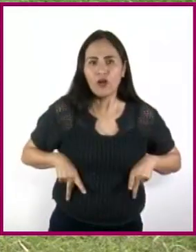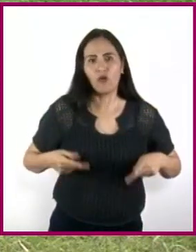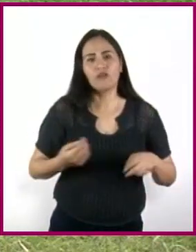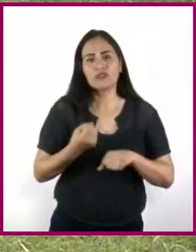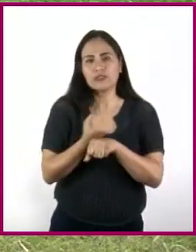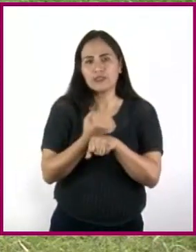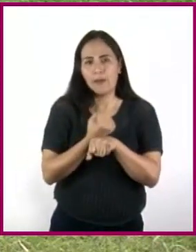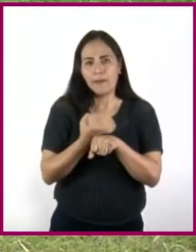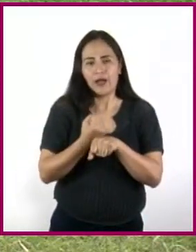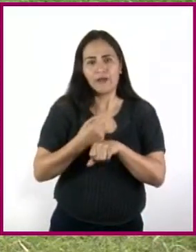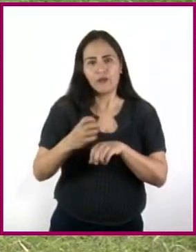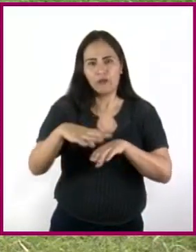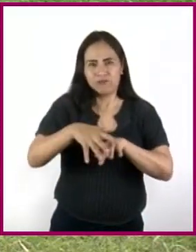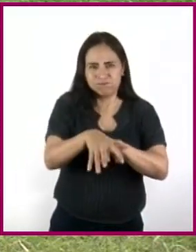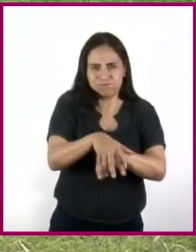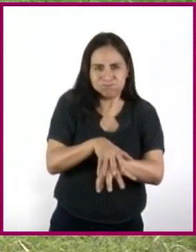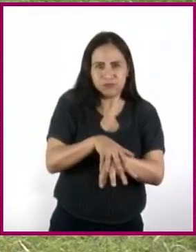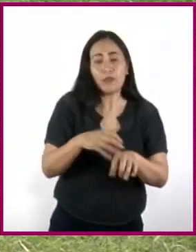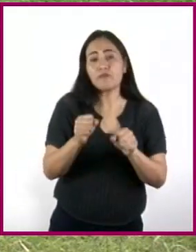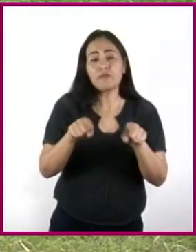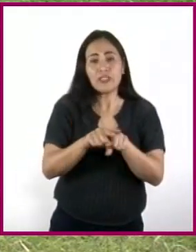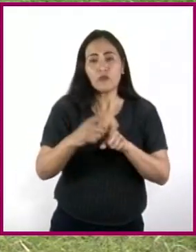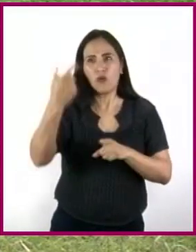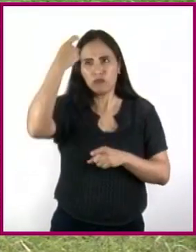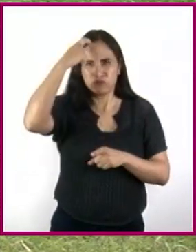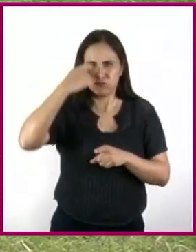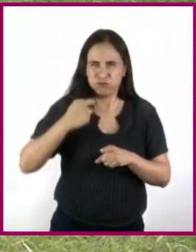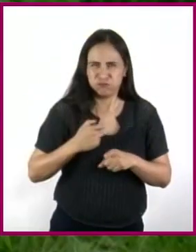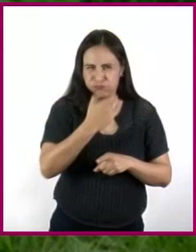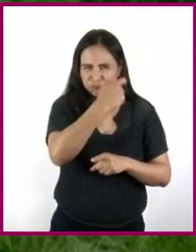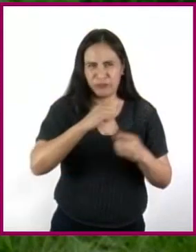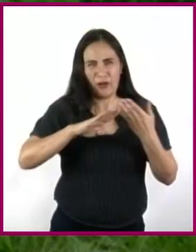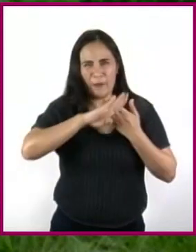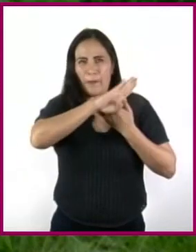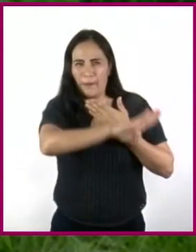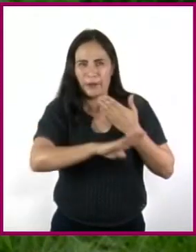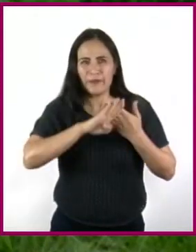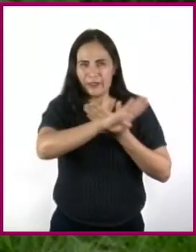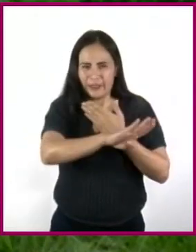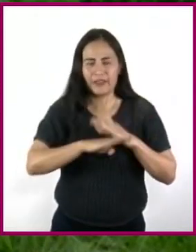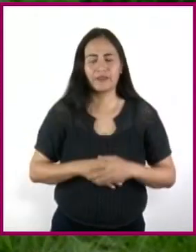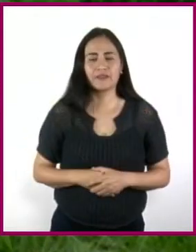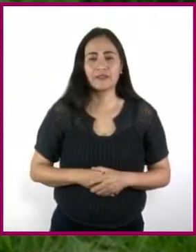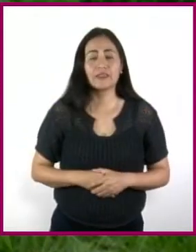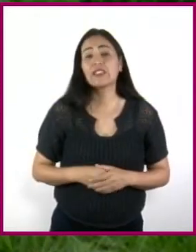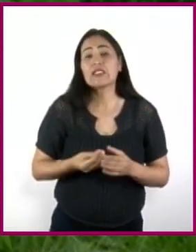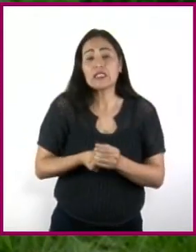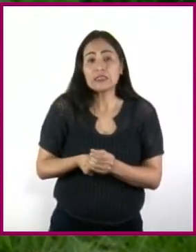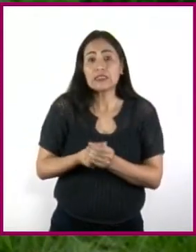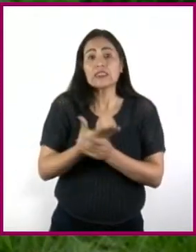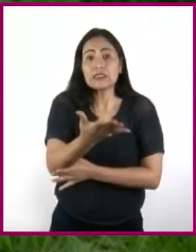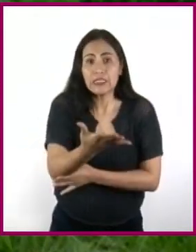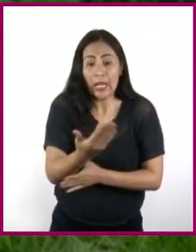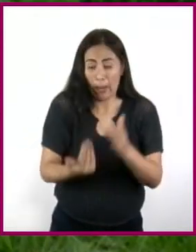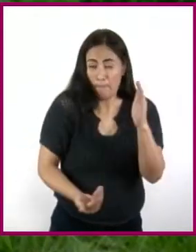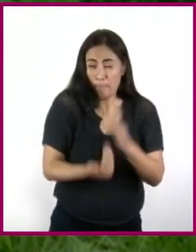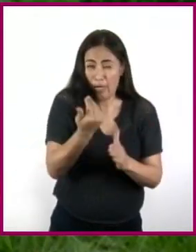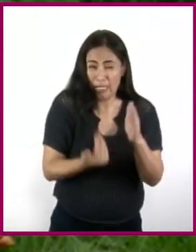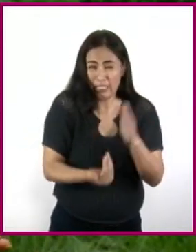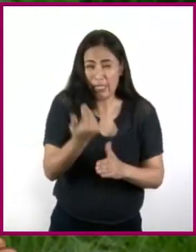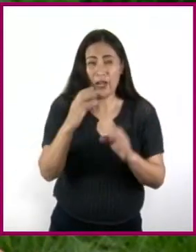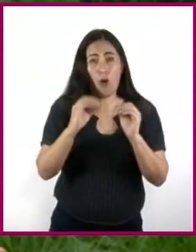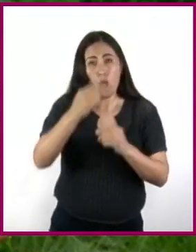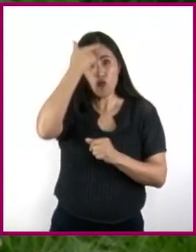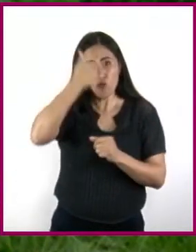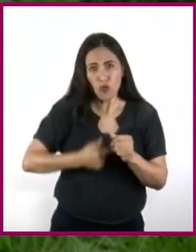repelente contra insectos y hacerlo tal cual lo marcan las instrucciones de uso. Evitar estar al aire libre al amanecer y al anochecer, que